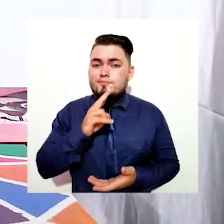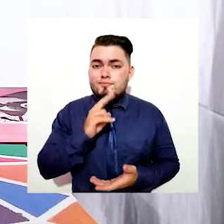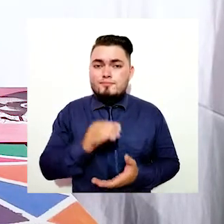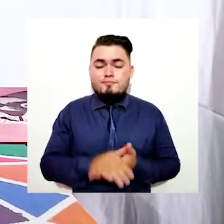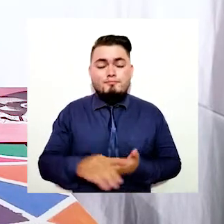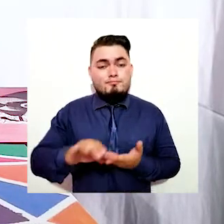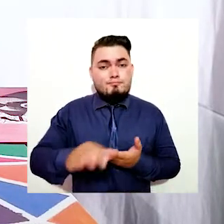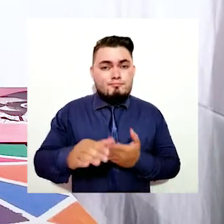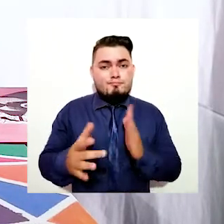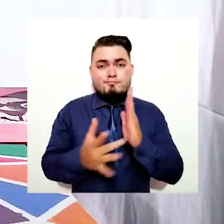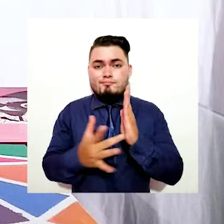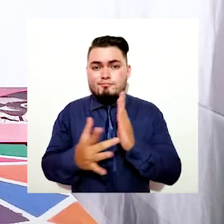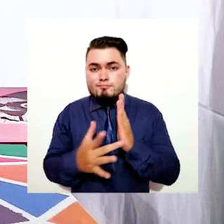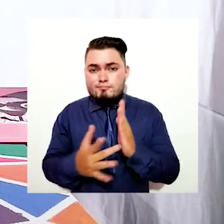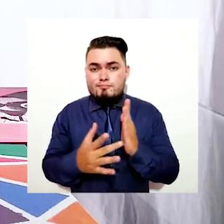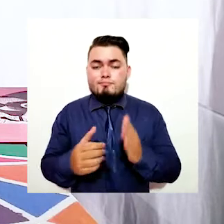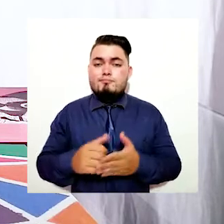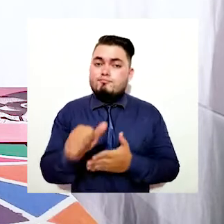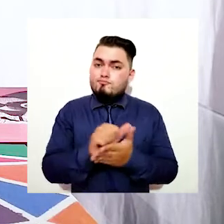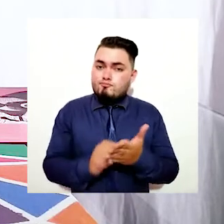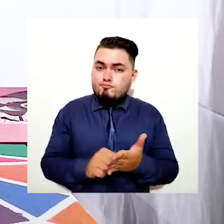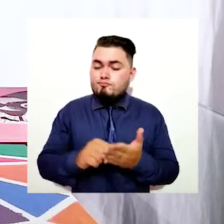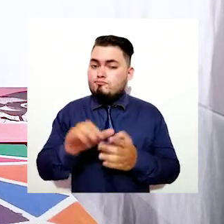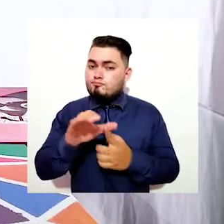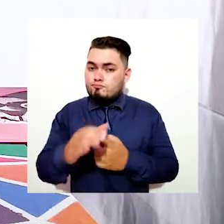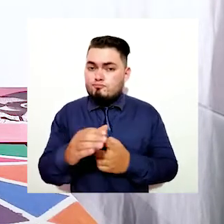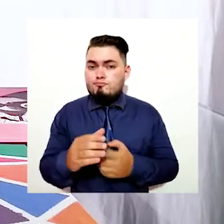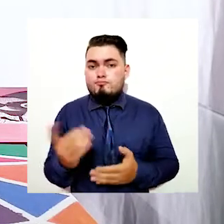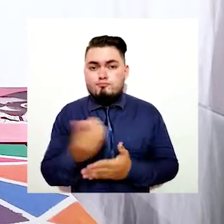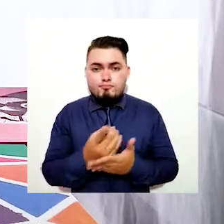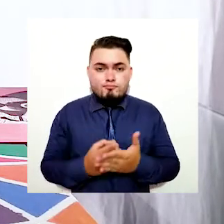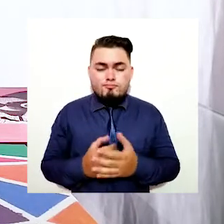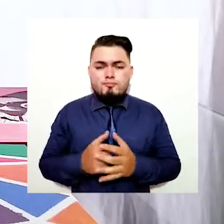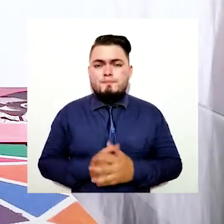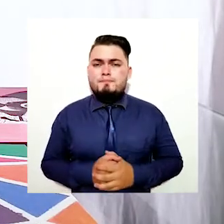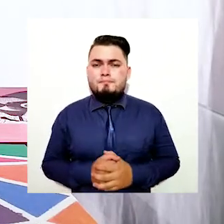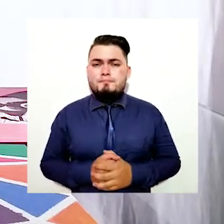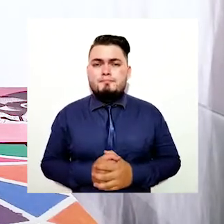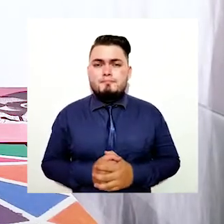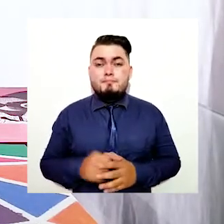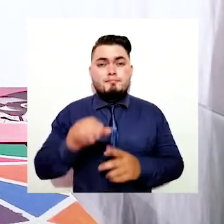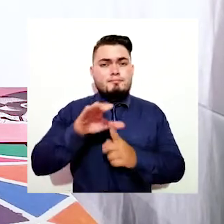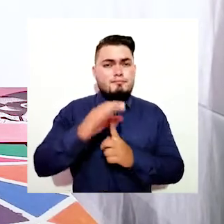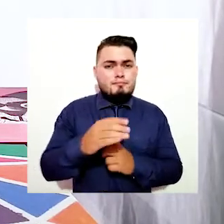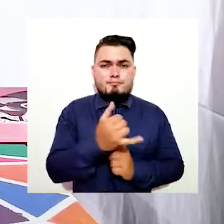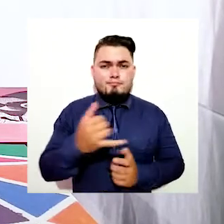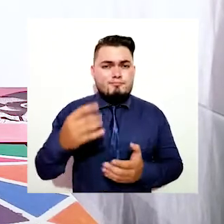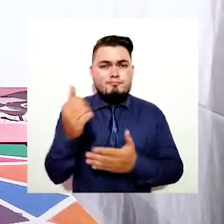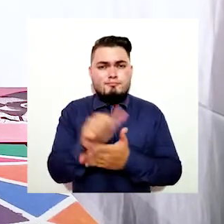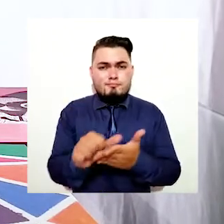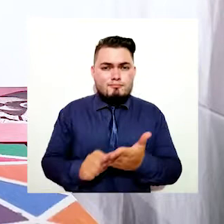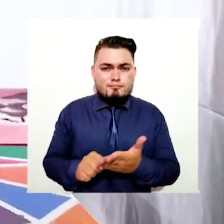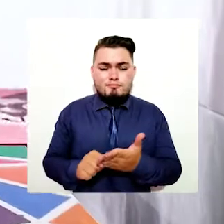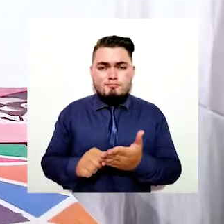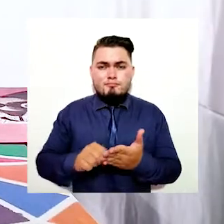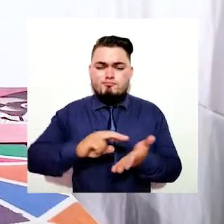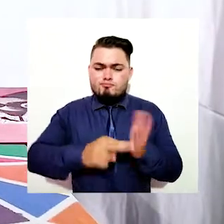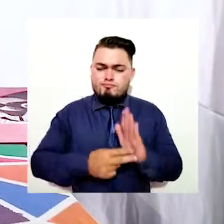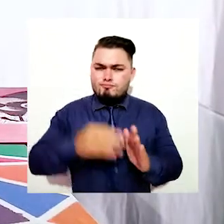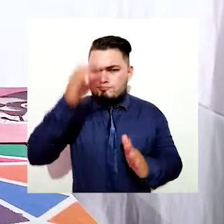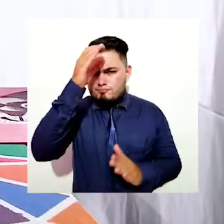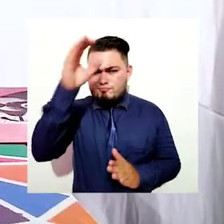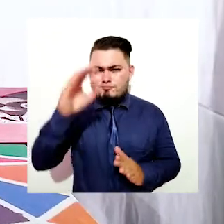técnicas experimentales del dibujo y de la pintura. Arte y cultura son definiciones que usualmente se utilizan de manera